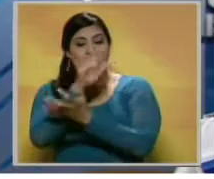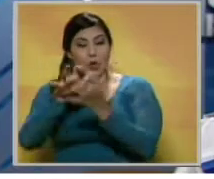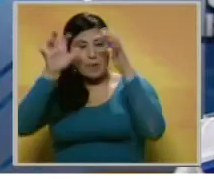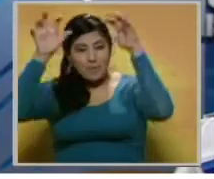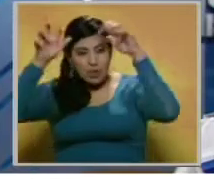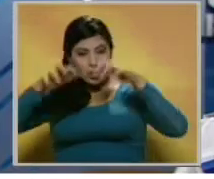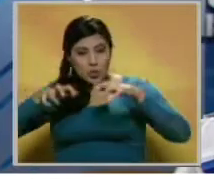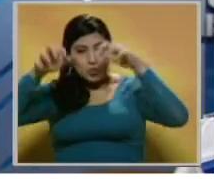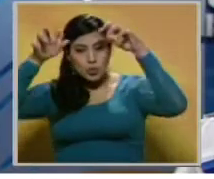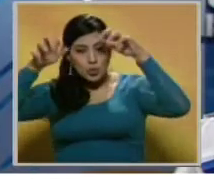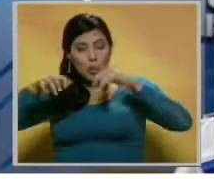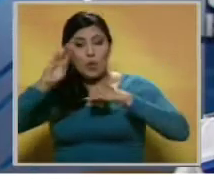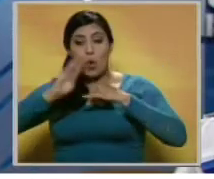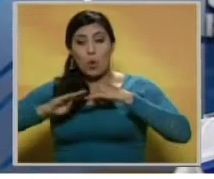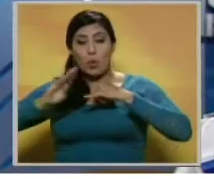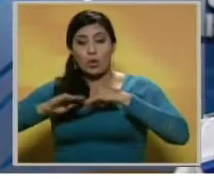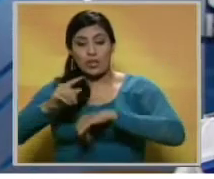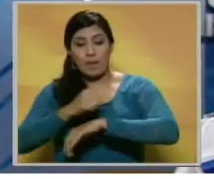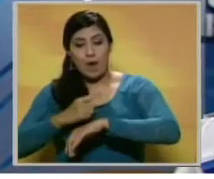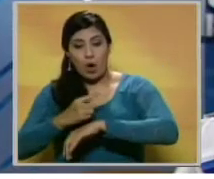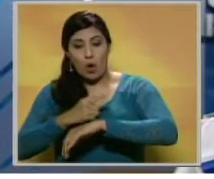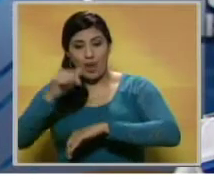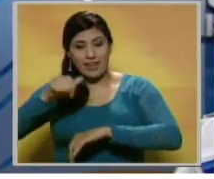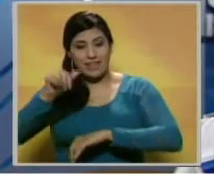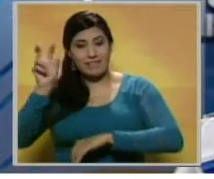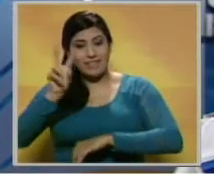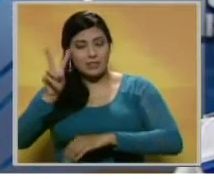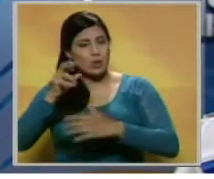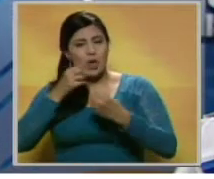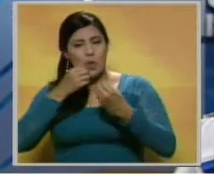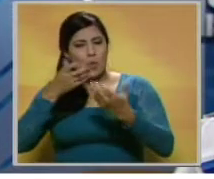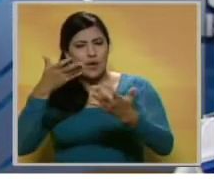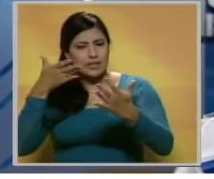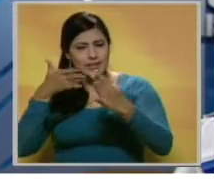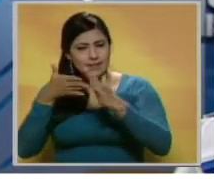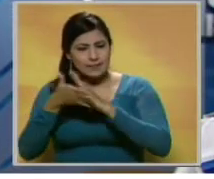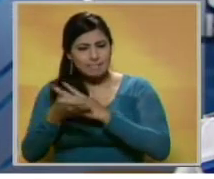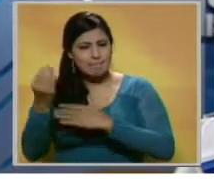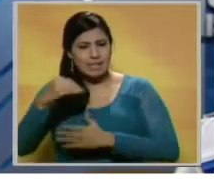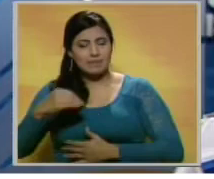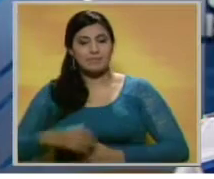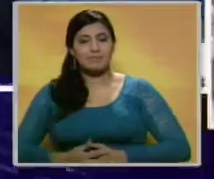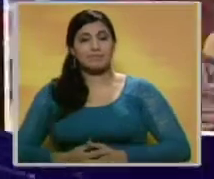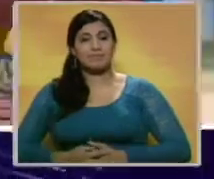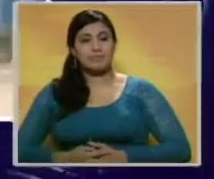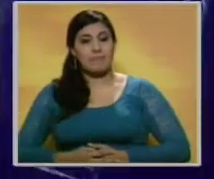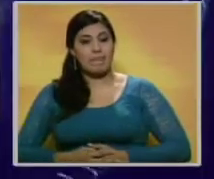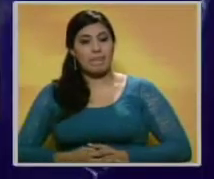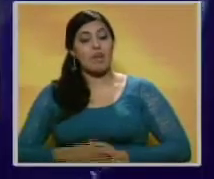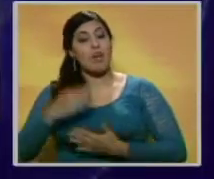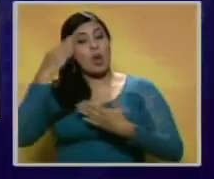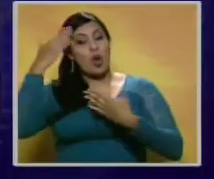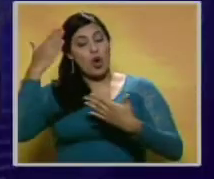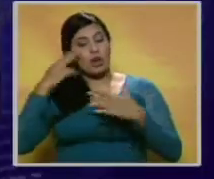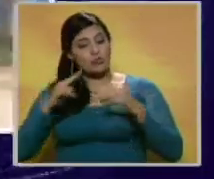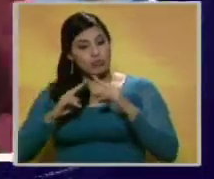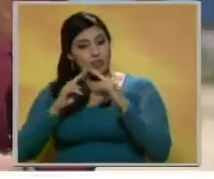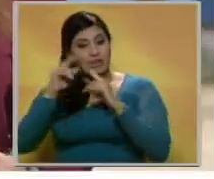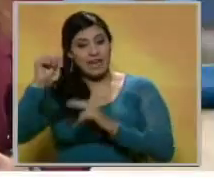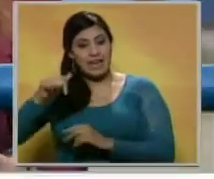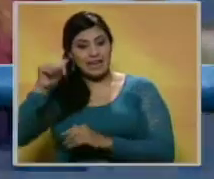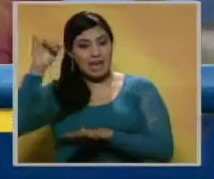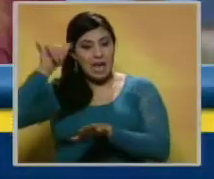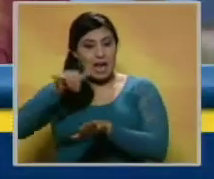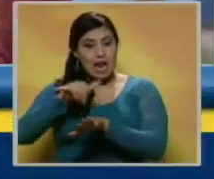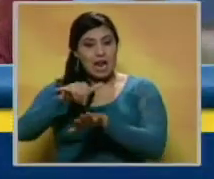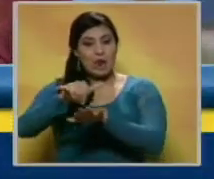lluvias caídas en las últimas horas en el territorio nacional. Milagro Zambrano está allí y nos tiene el reporte. Hola, ¿qué tal? Nos encontramos en el